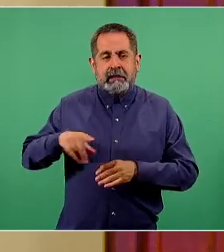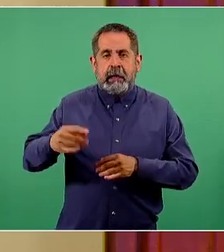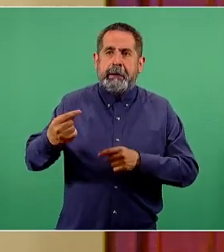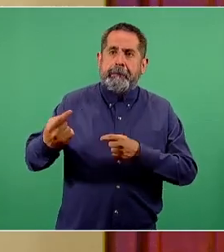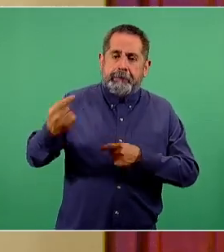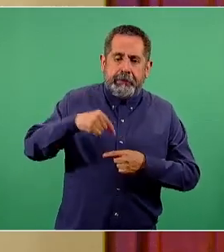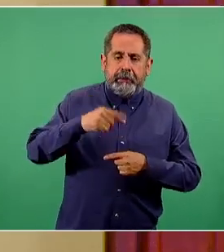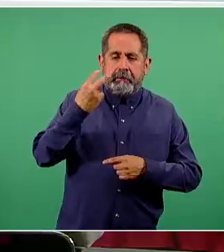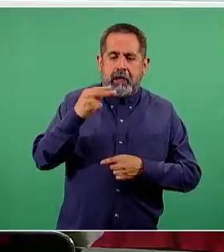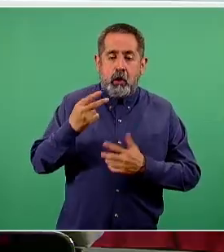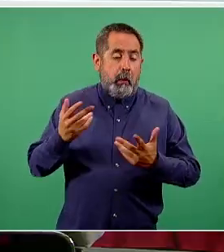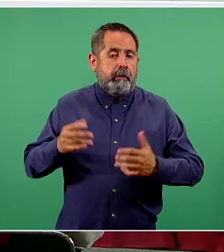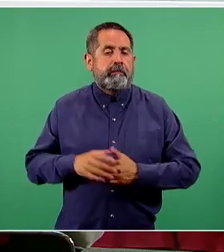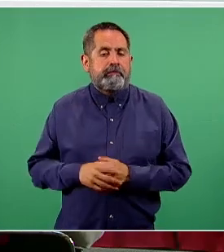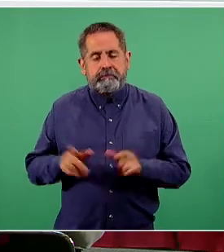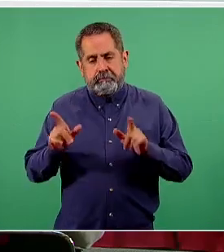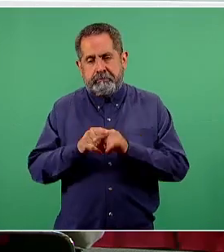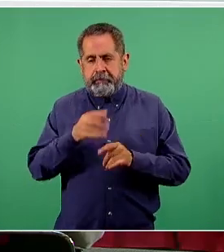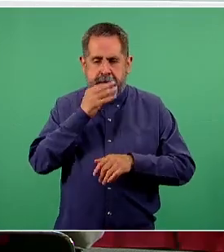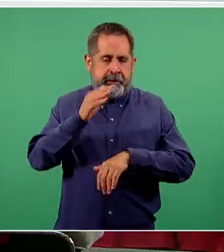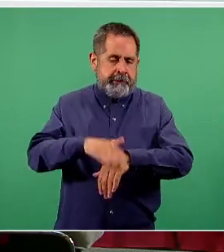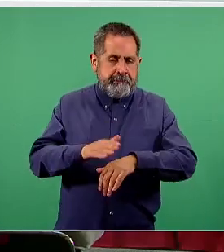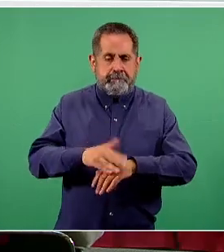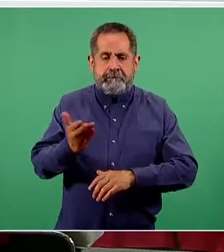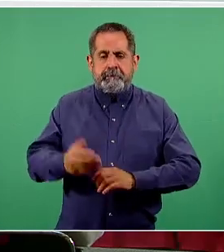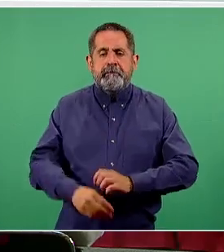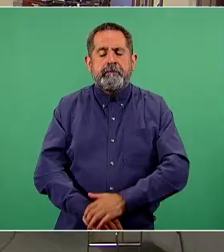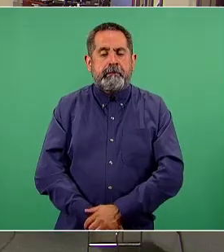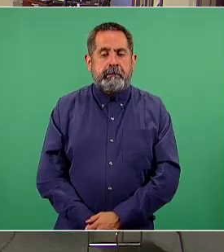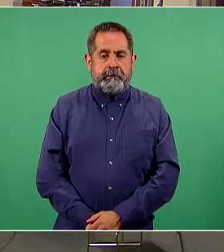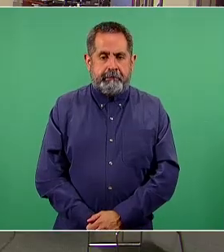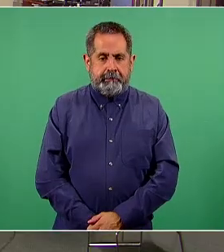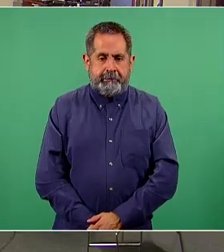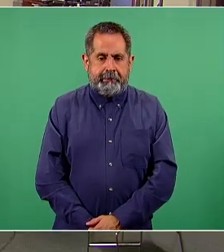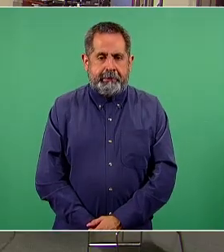México. Entonces, esa sería la actualización hasta este momento.